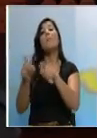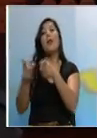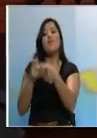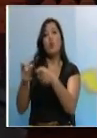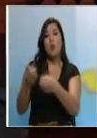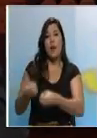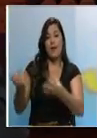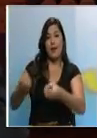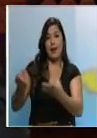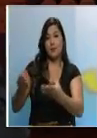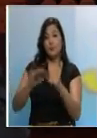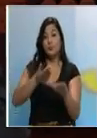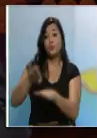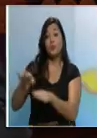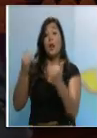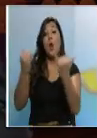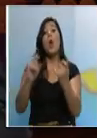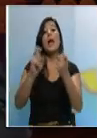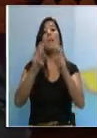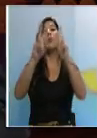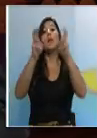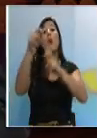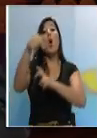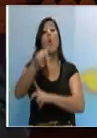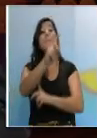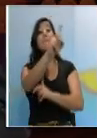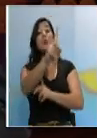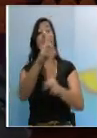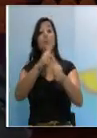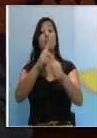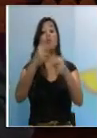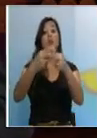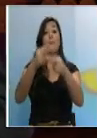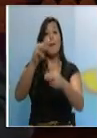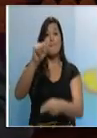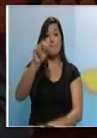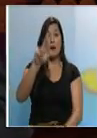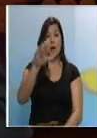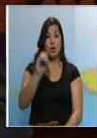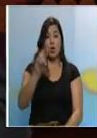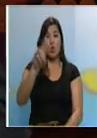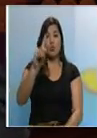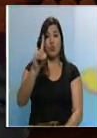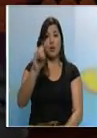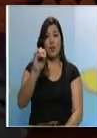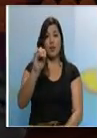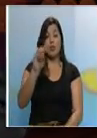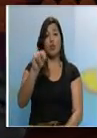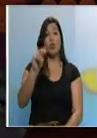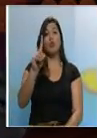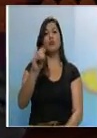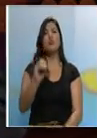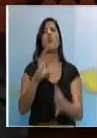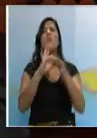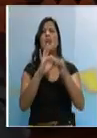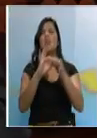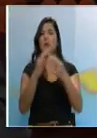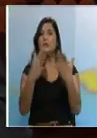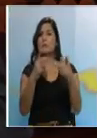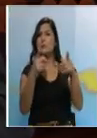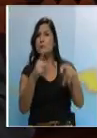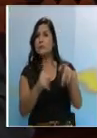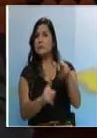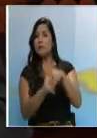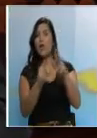el gasto. Y pasando a otro tema, hoy le consultamos al diputado Mario Redondo sobre lo que ya comienza a aflorar aquí en la Asamblea